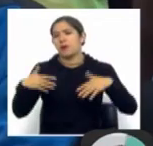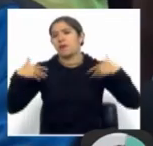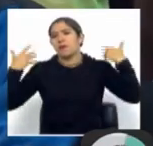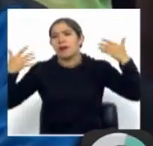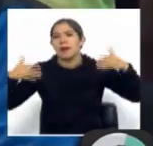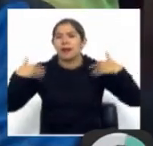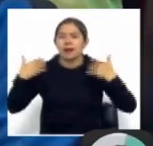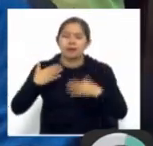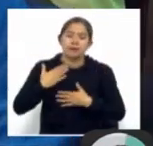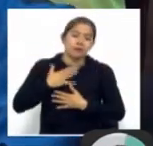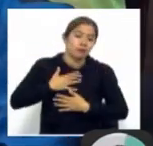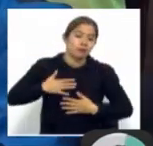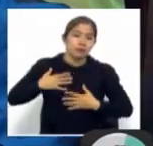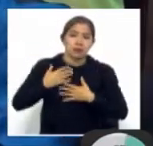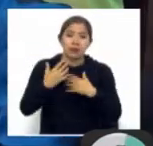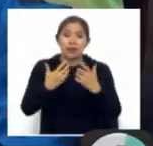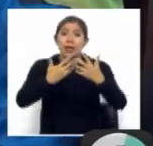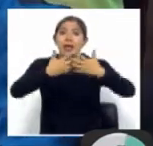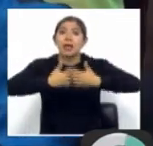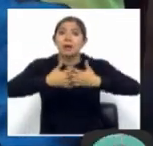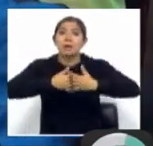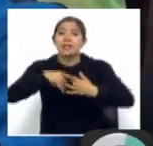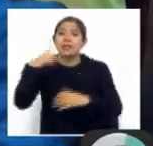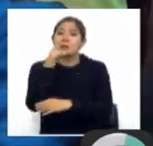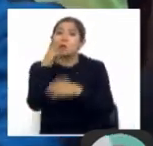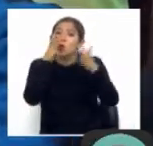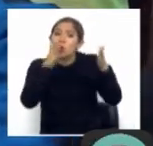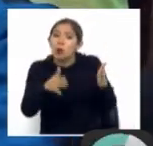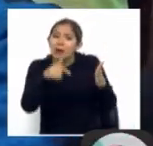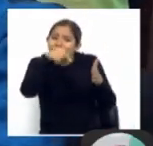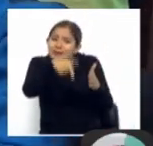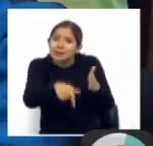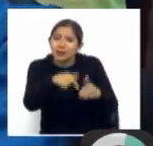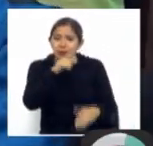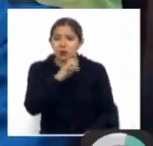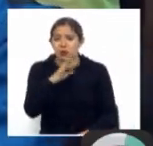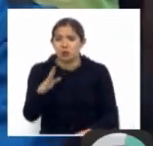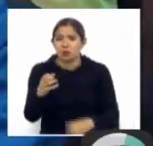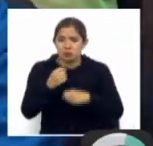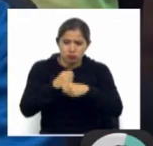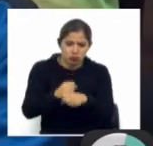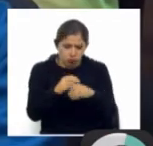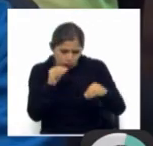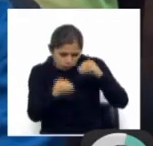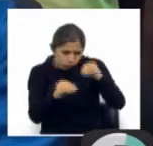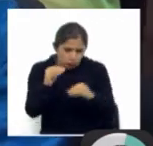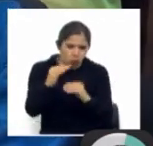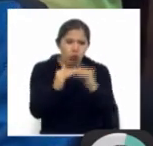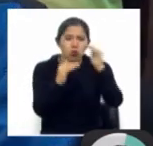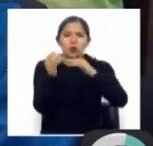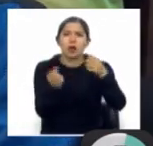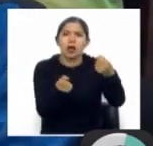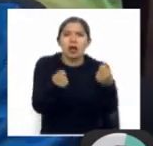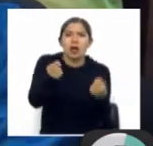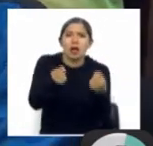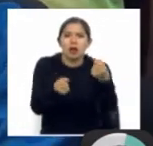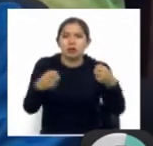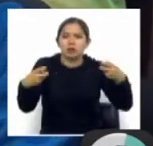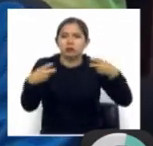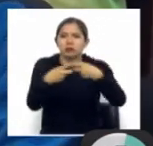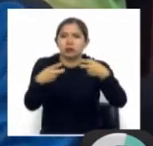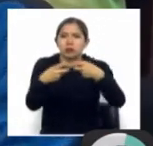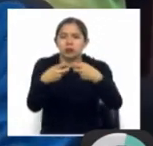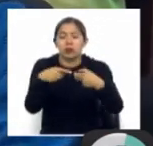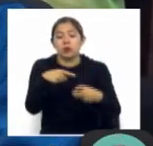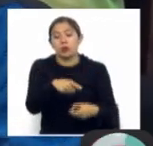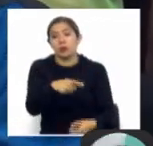empresa boliviana en Cochabamba empiece ya a producir autos eléctricos, y eso obviamente, digamos,